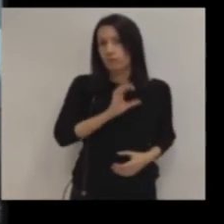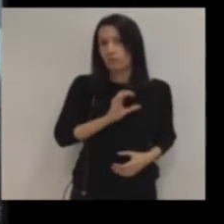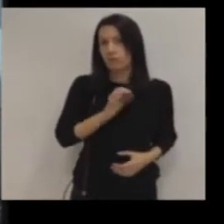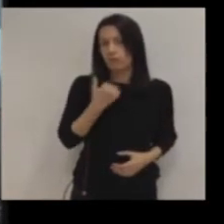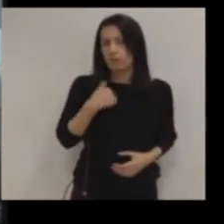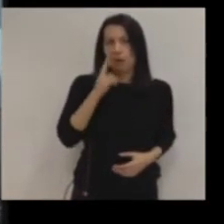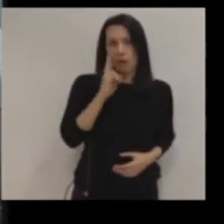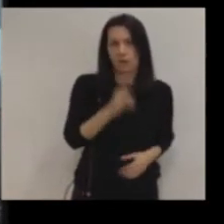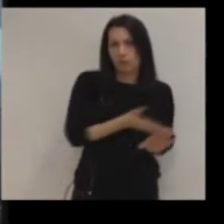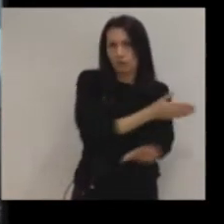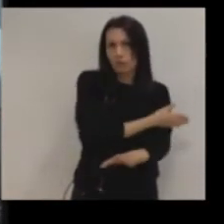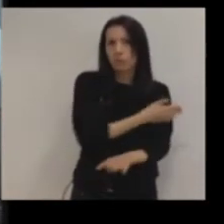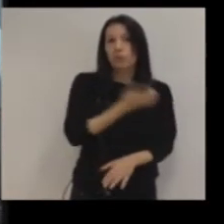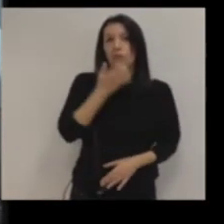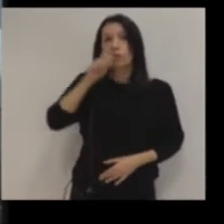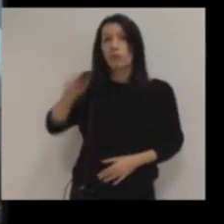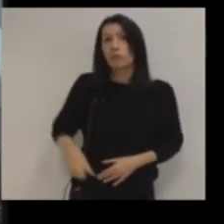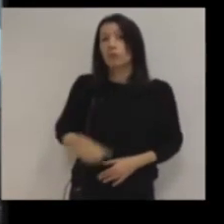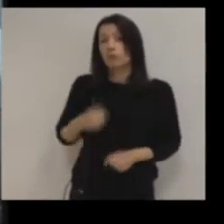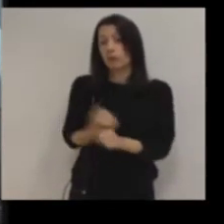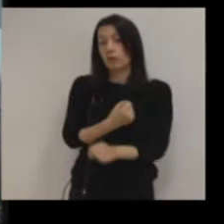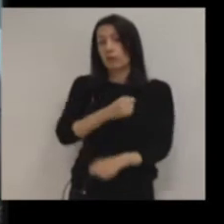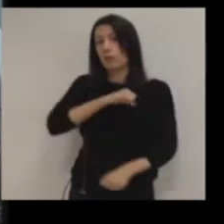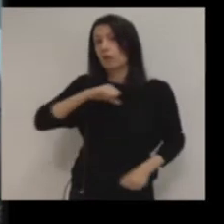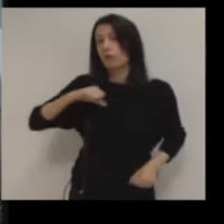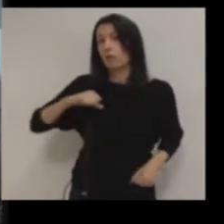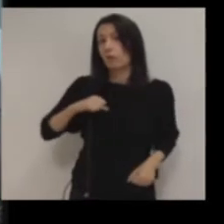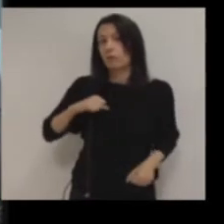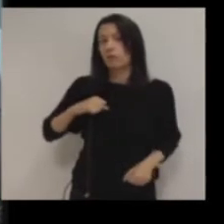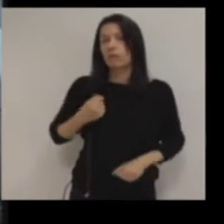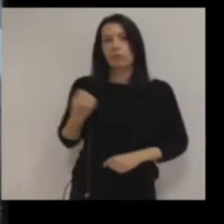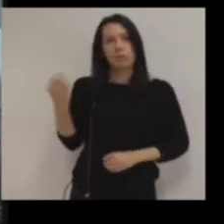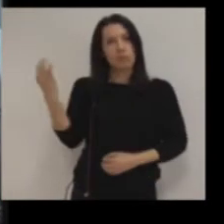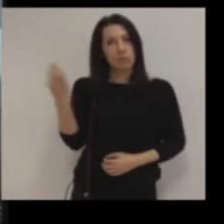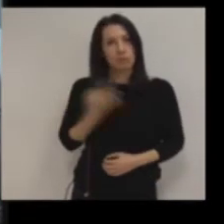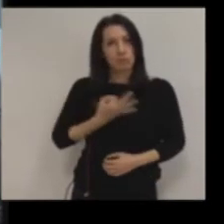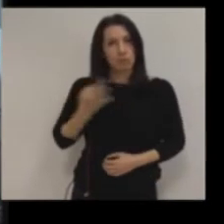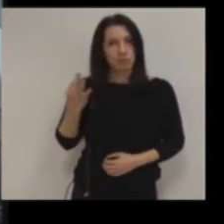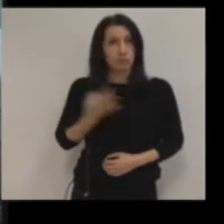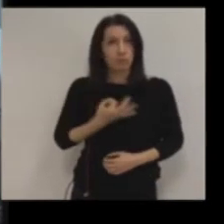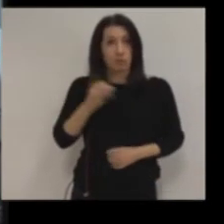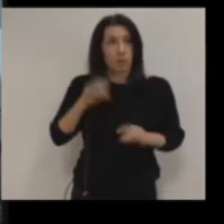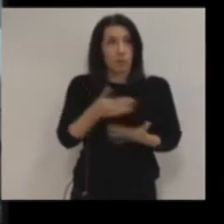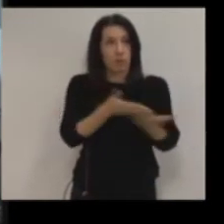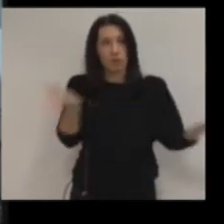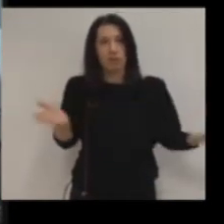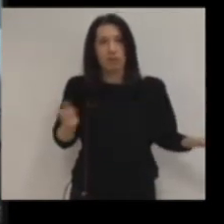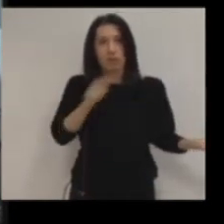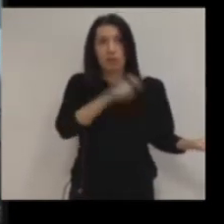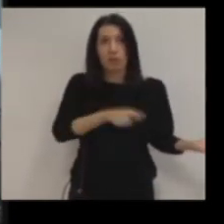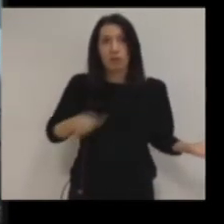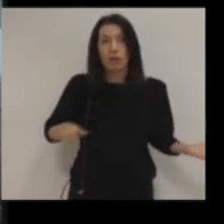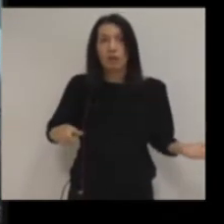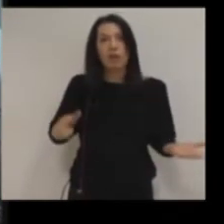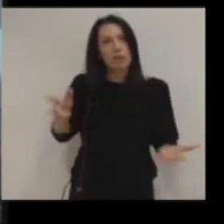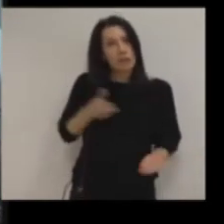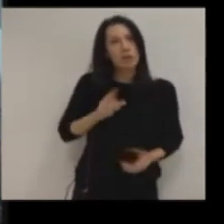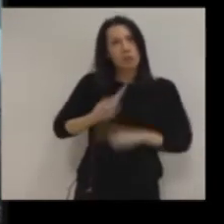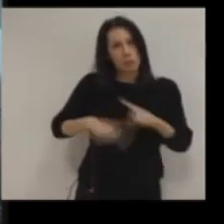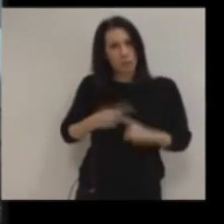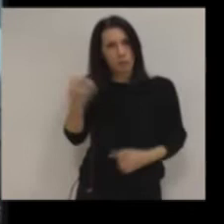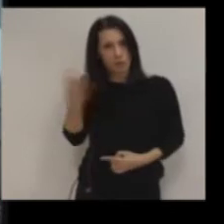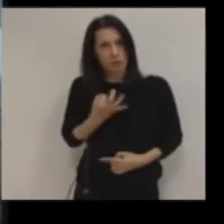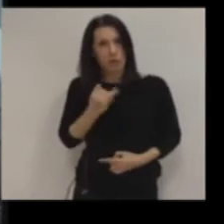yo lo he visto. Una persona autónoma, por ejemplo, que tiene la obligación, como los ciudadanos, todos los ciudadanos tenemos derechos y